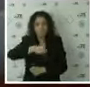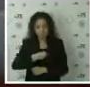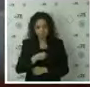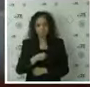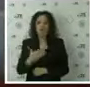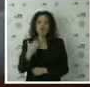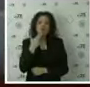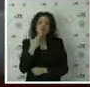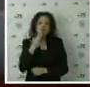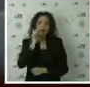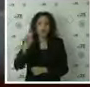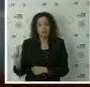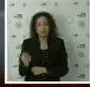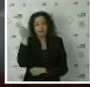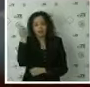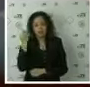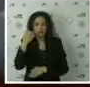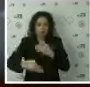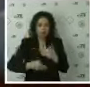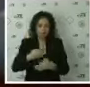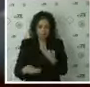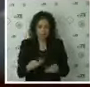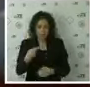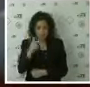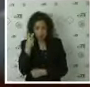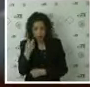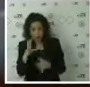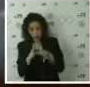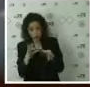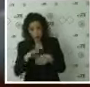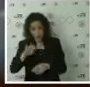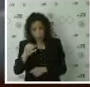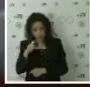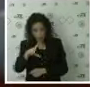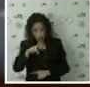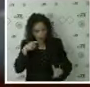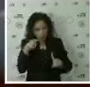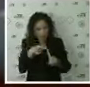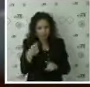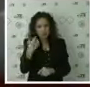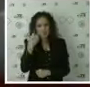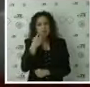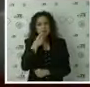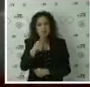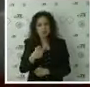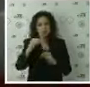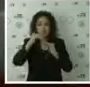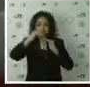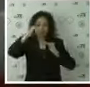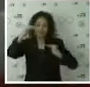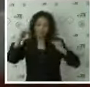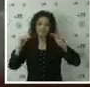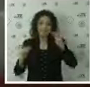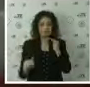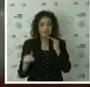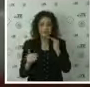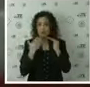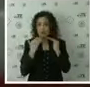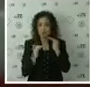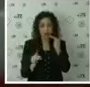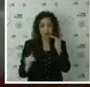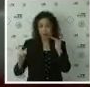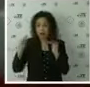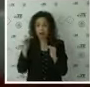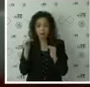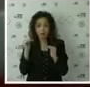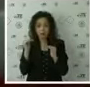generalizado. Pero justo esa brecha digital de la que nos habla Miguel tiene que ver con la desigualdad en ese acceso. Entonces tú puedes tener casa,